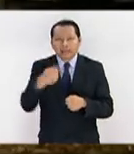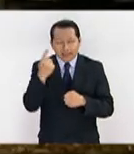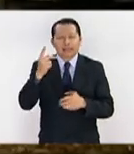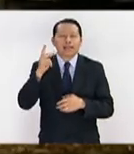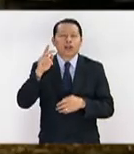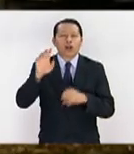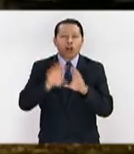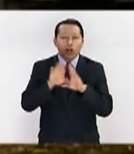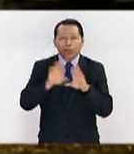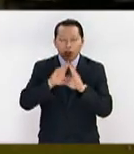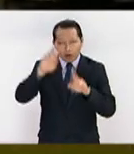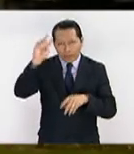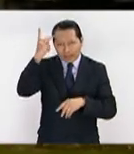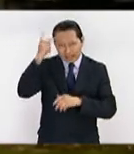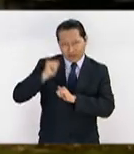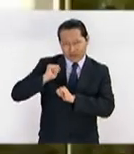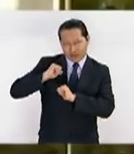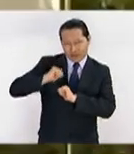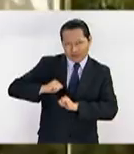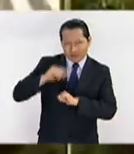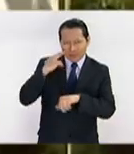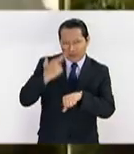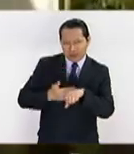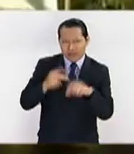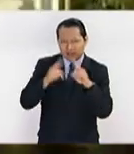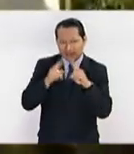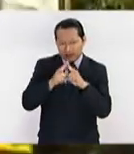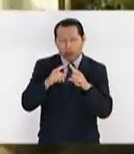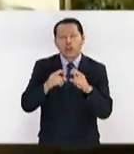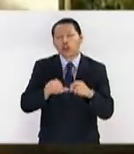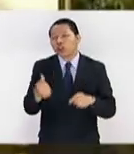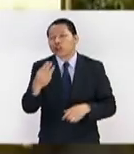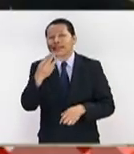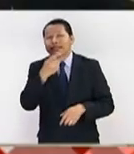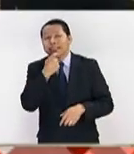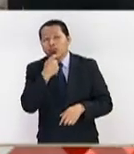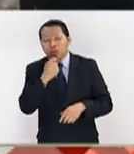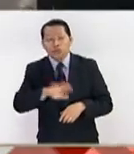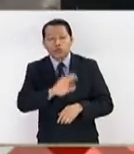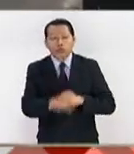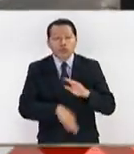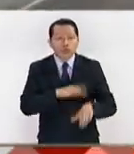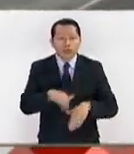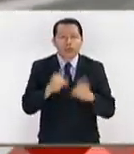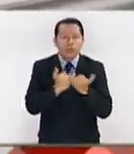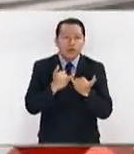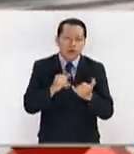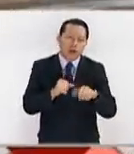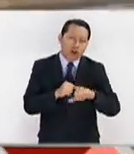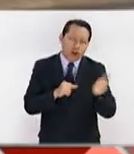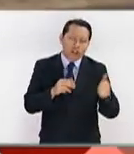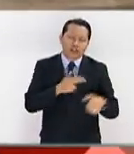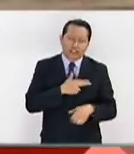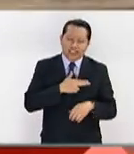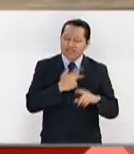iglesia. Al menos otros 3 niños murieron en el ataque y otros se encuentran entre los lesionados.